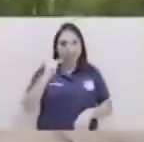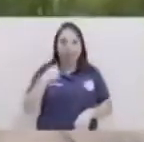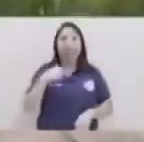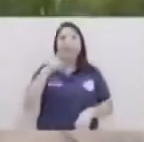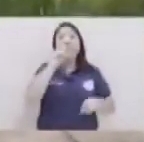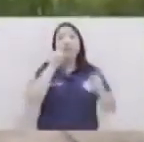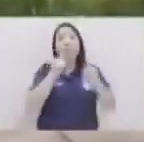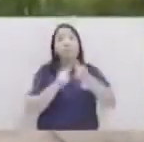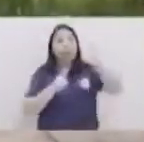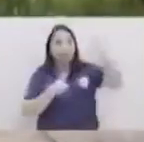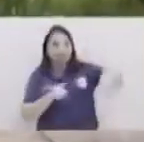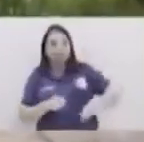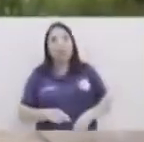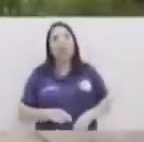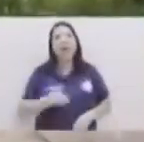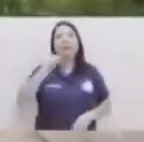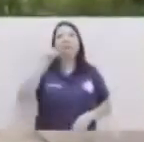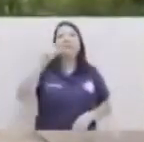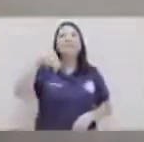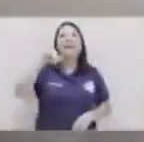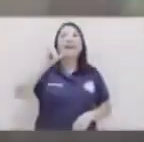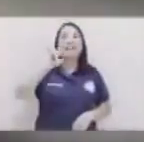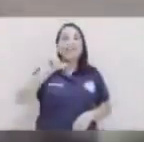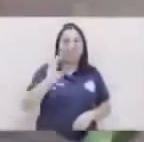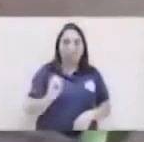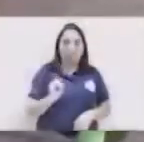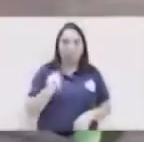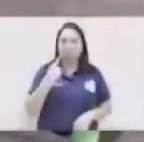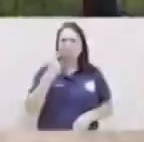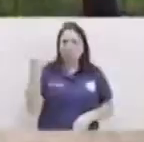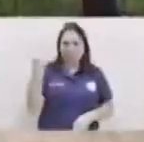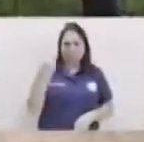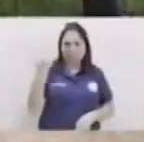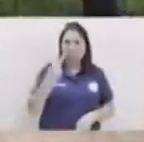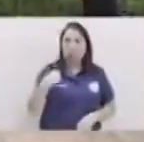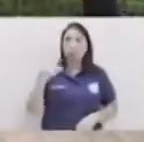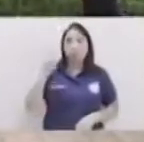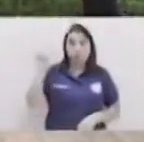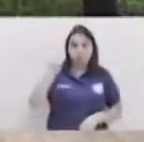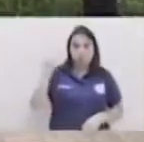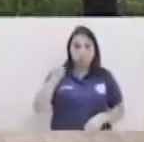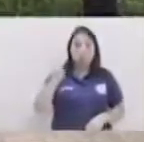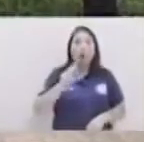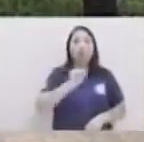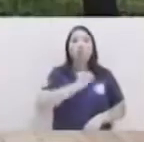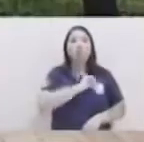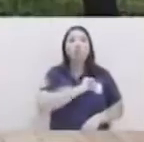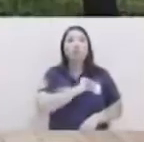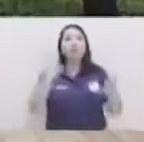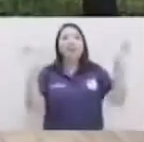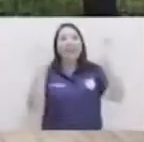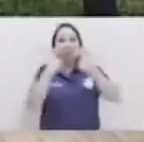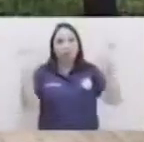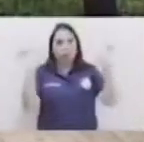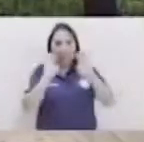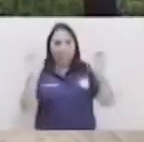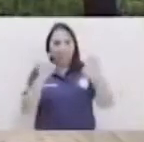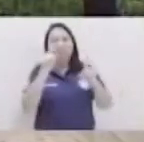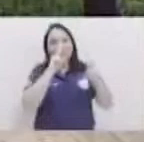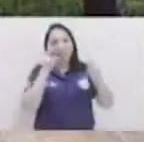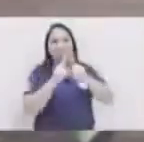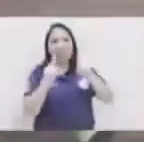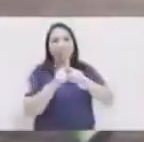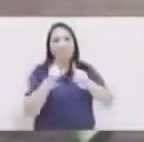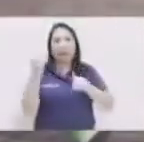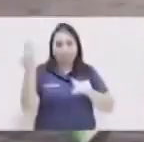también será el profesor Danilo Vargas. En este caso tengo a mis 2 compañeros profesores de educación física que me van a